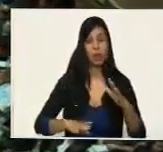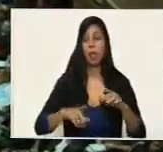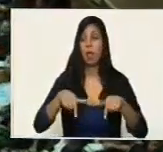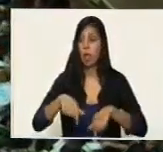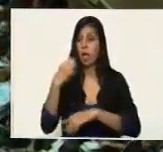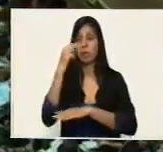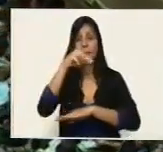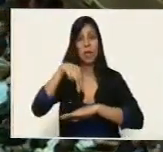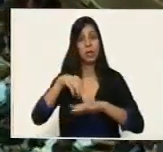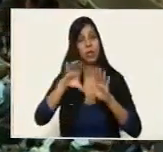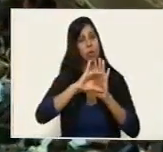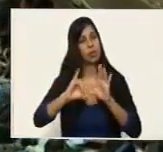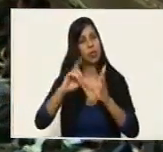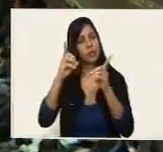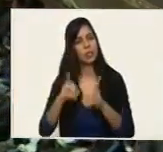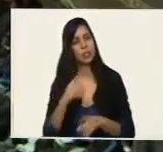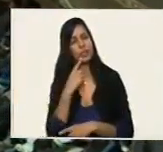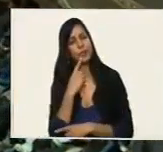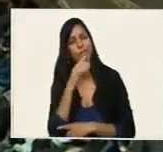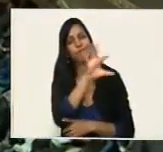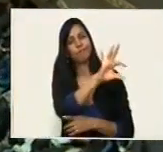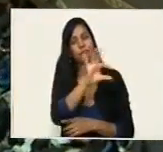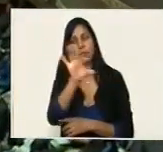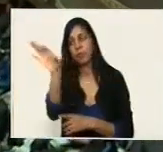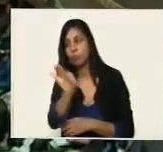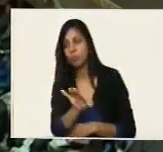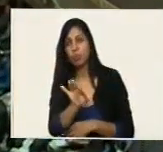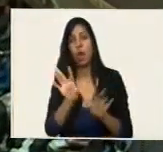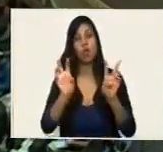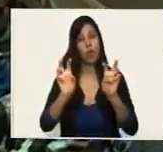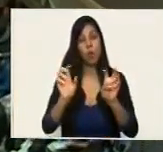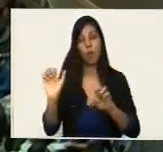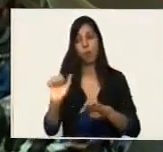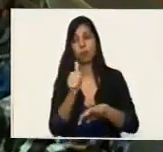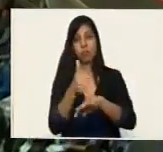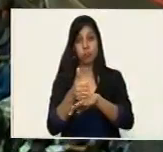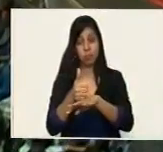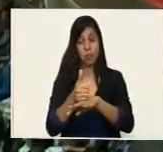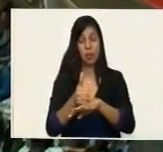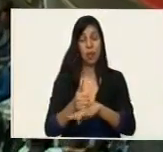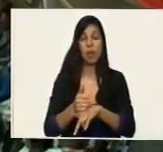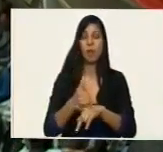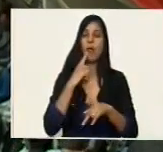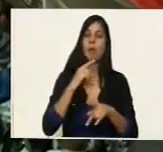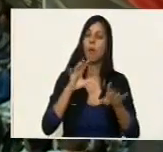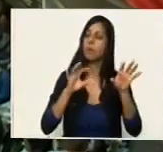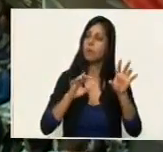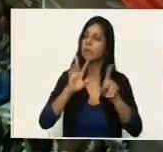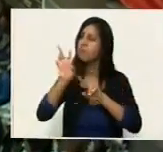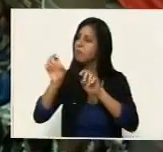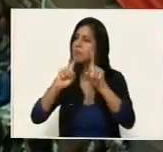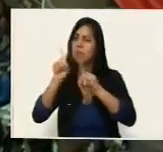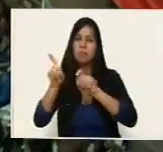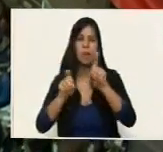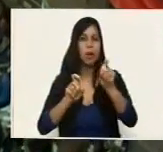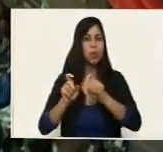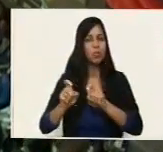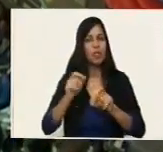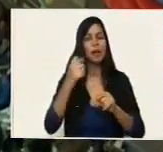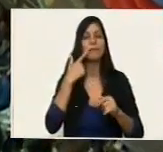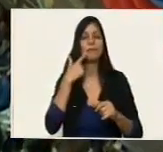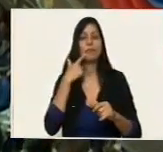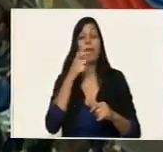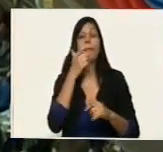Constituyente designar quién va a presidir la misma. Y en tal sentido, una vez realizadas las consultas respectivas, propuso a